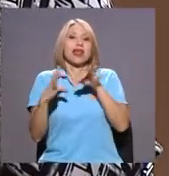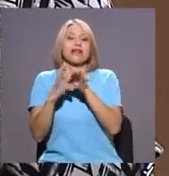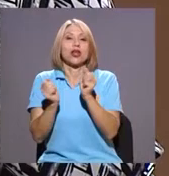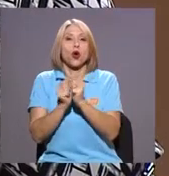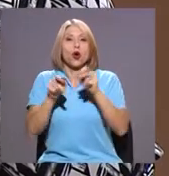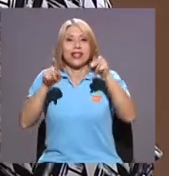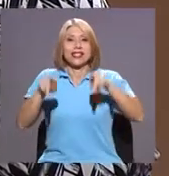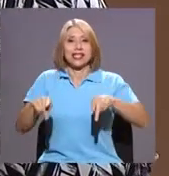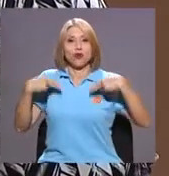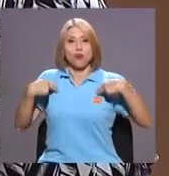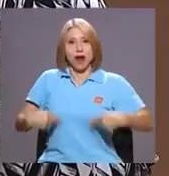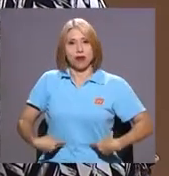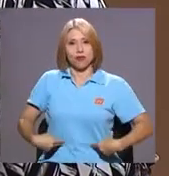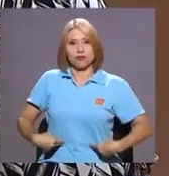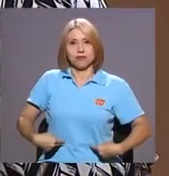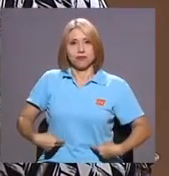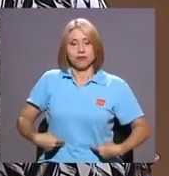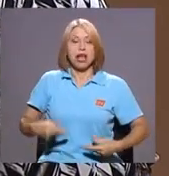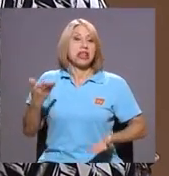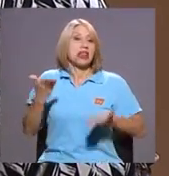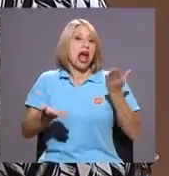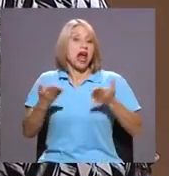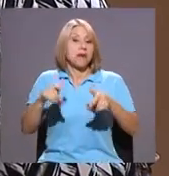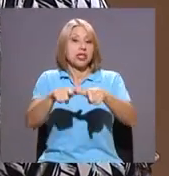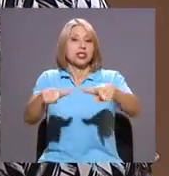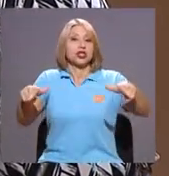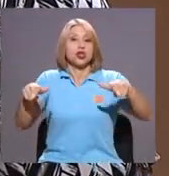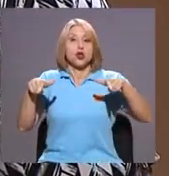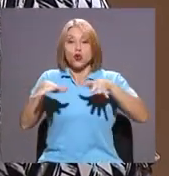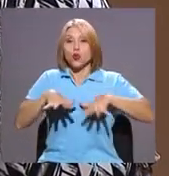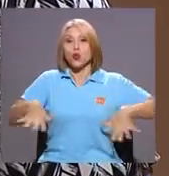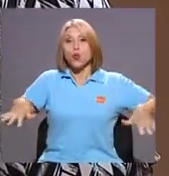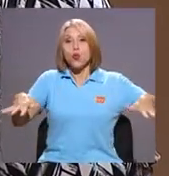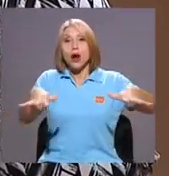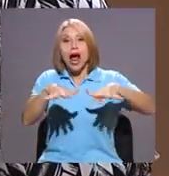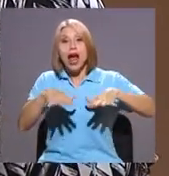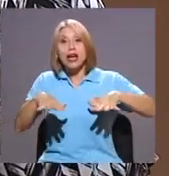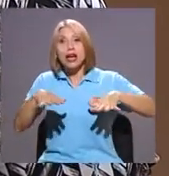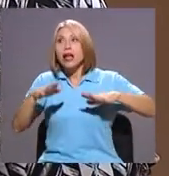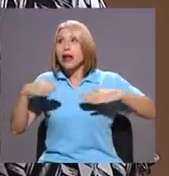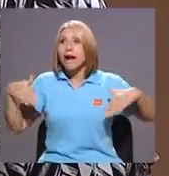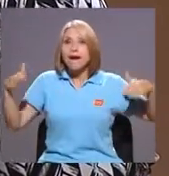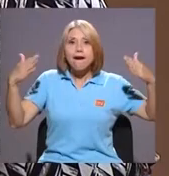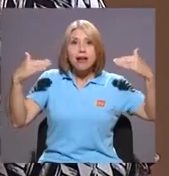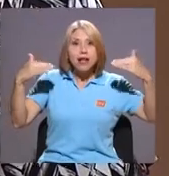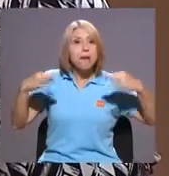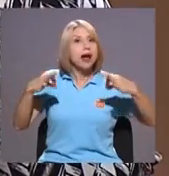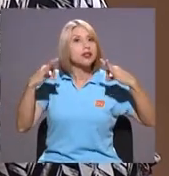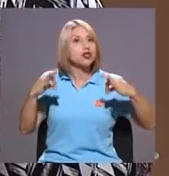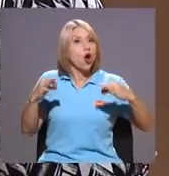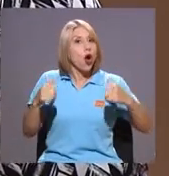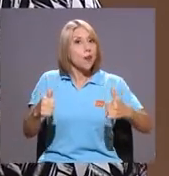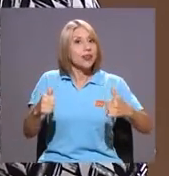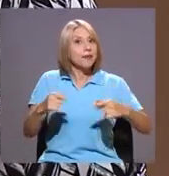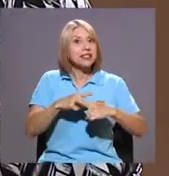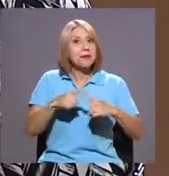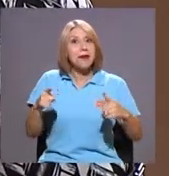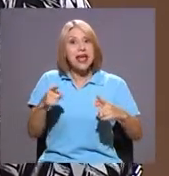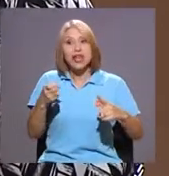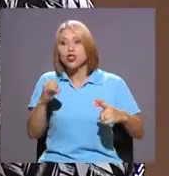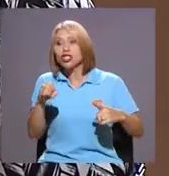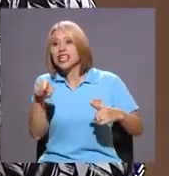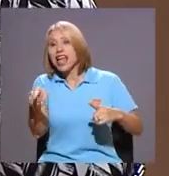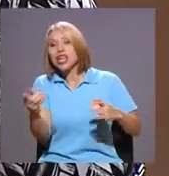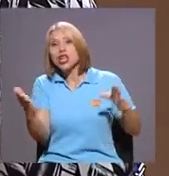tener un lugar donde las condiciones climáticas son óptimas, pero si uno no tiene criaderos ahí, en